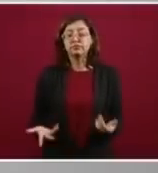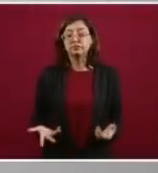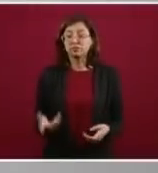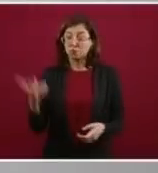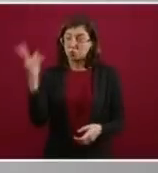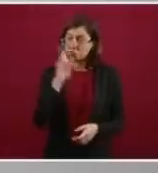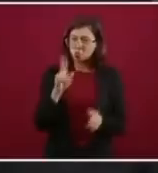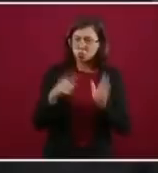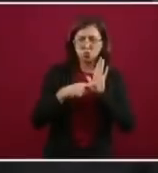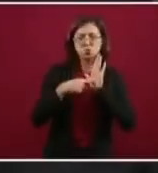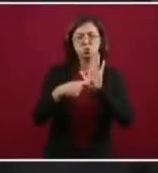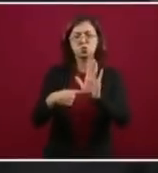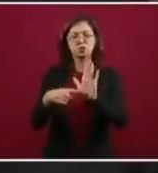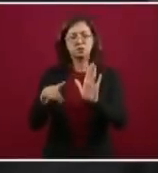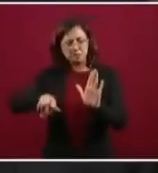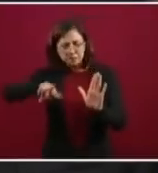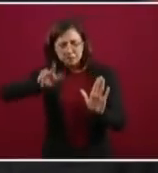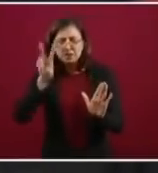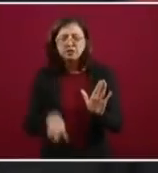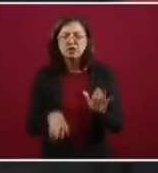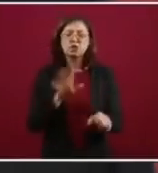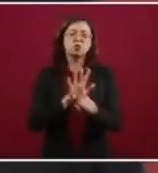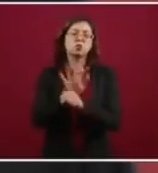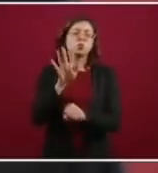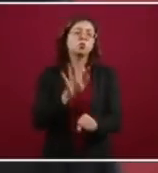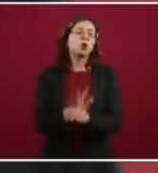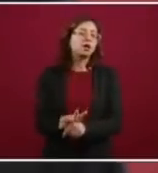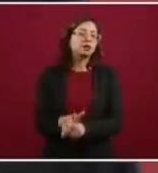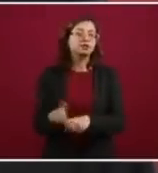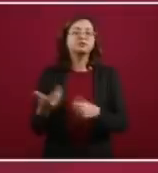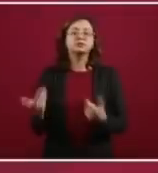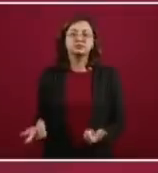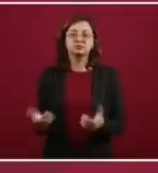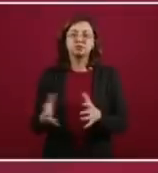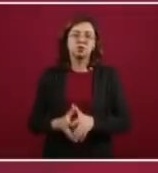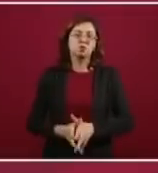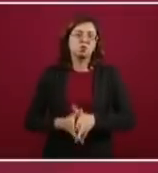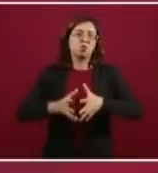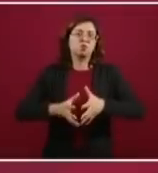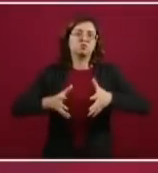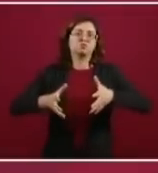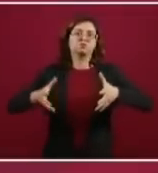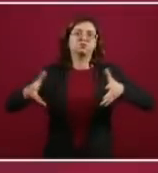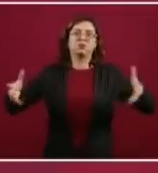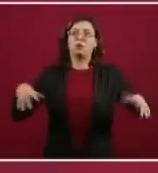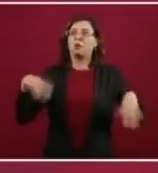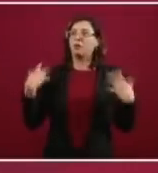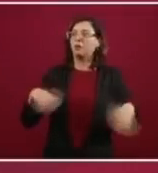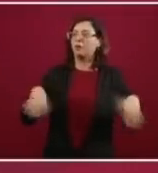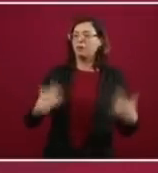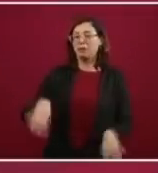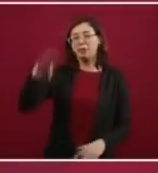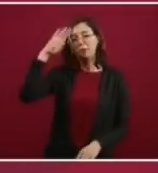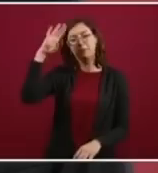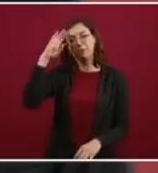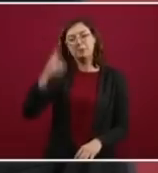fehaciente es, repito, el que está creciendo como nunca la inversión extranjera,